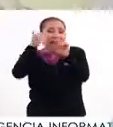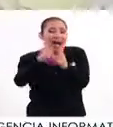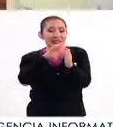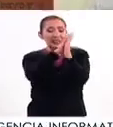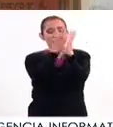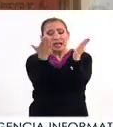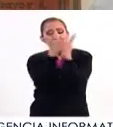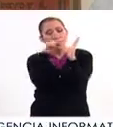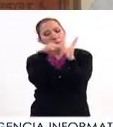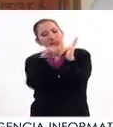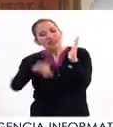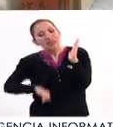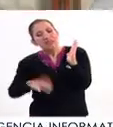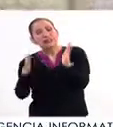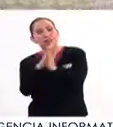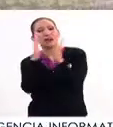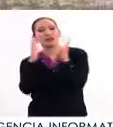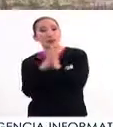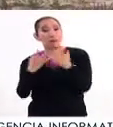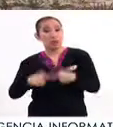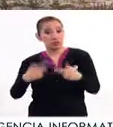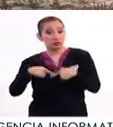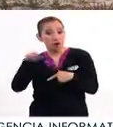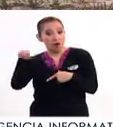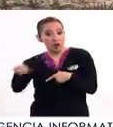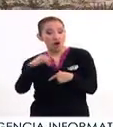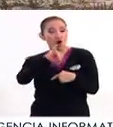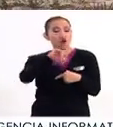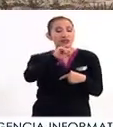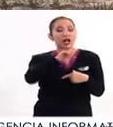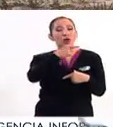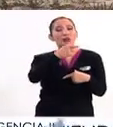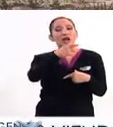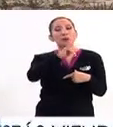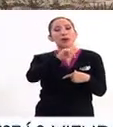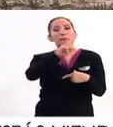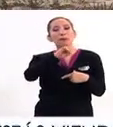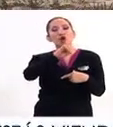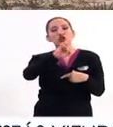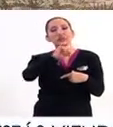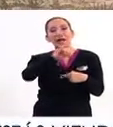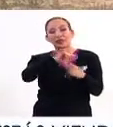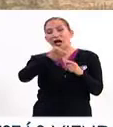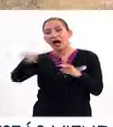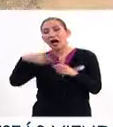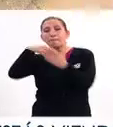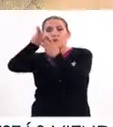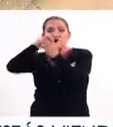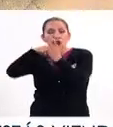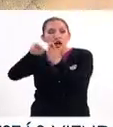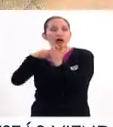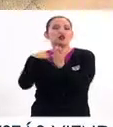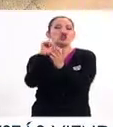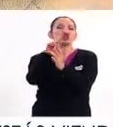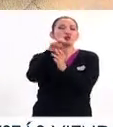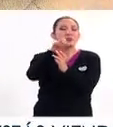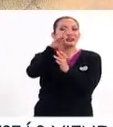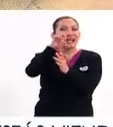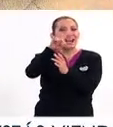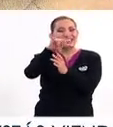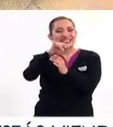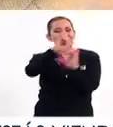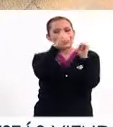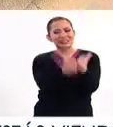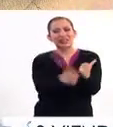José Guadalupe Posada, pasando por los muralistas, surrealistas y artistas de la ruptura, quienes marcaron una época